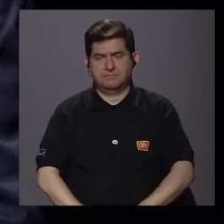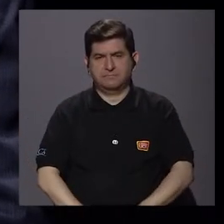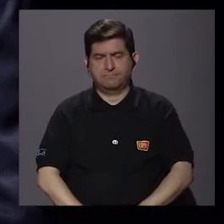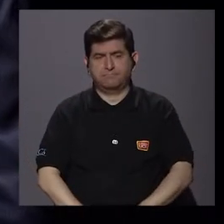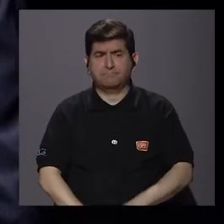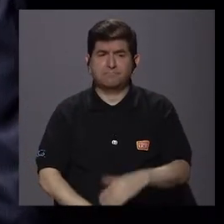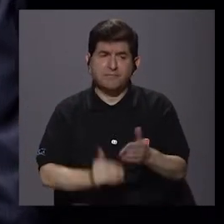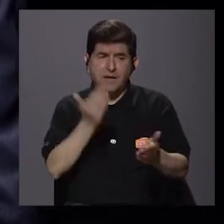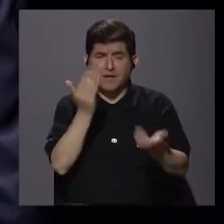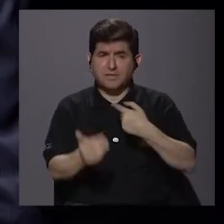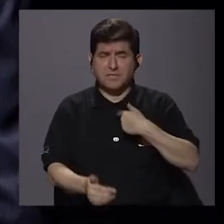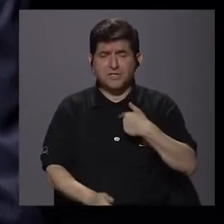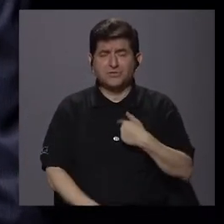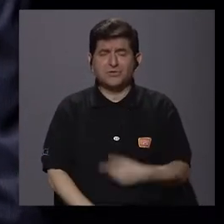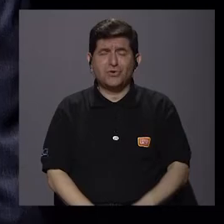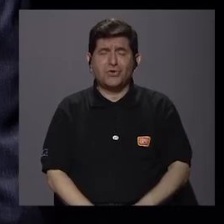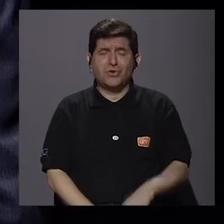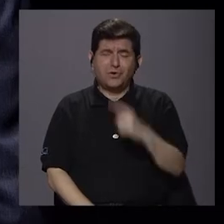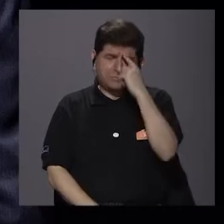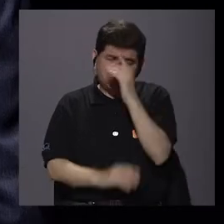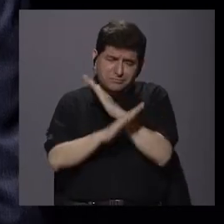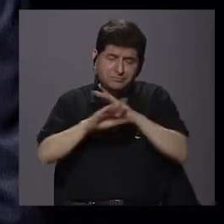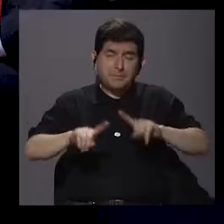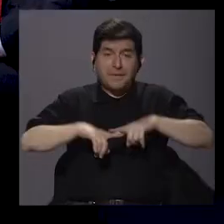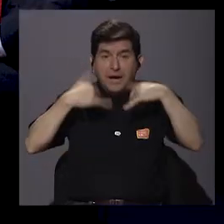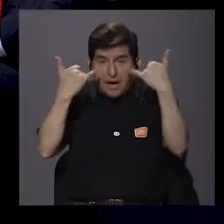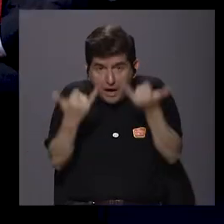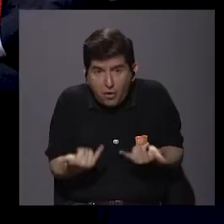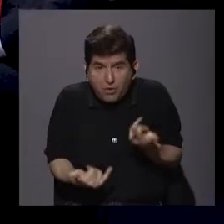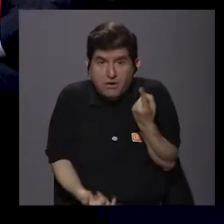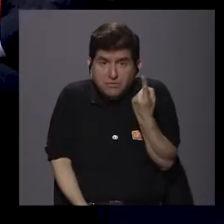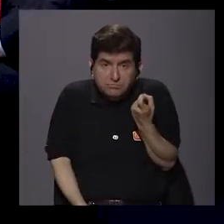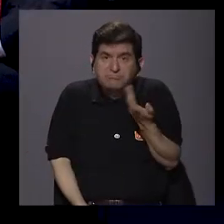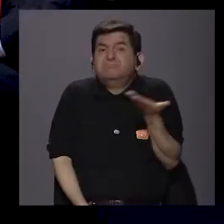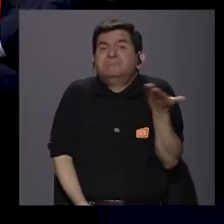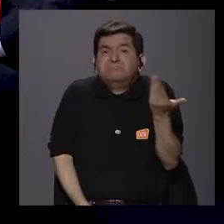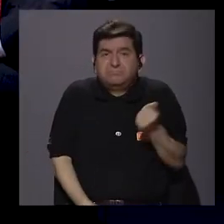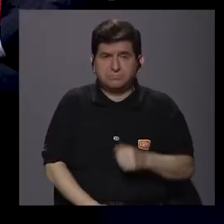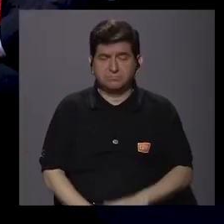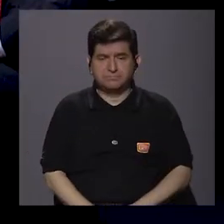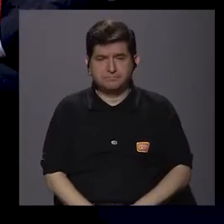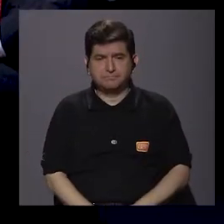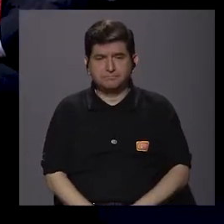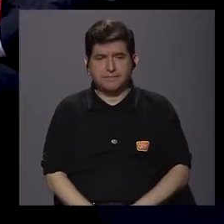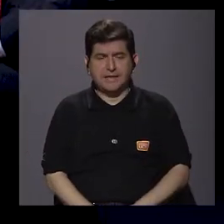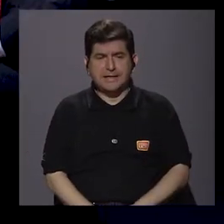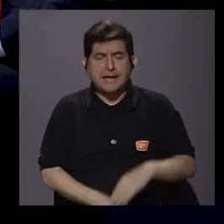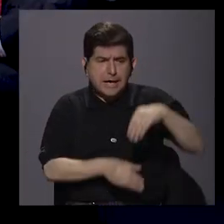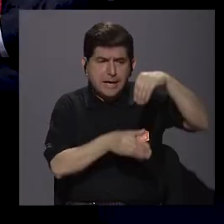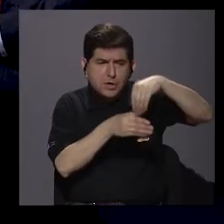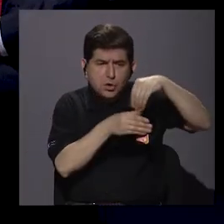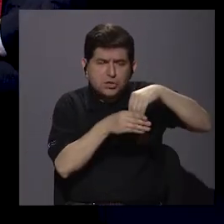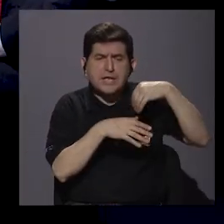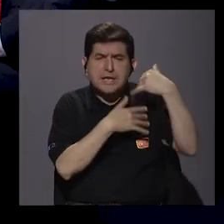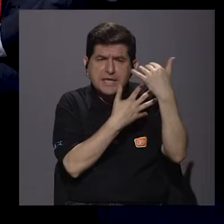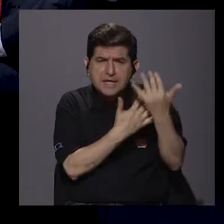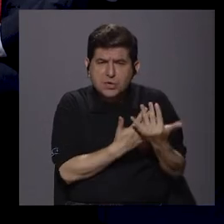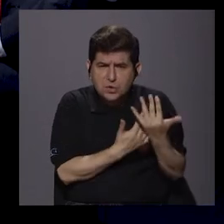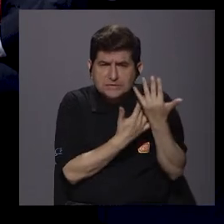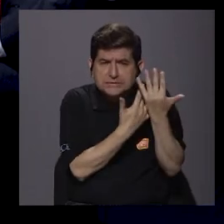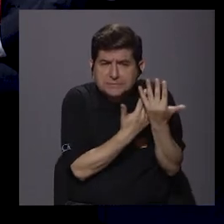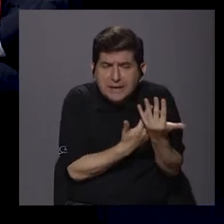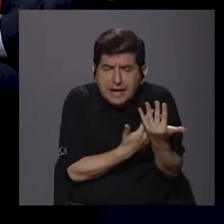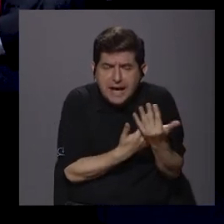tal vez puedo parecer ingenuo pero yo creo que en este momento hace falta una dosis de esperanza